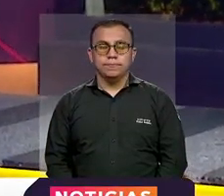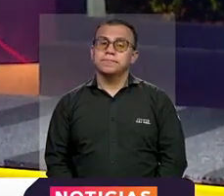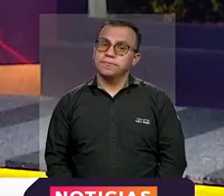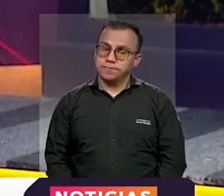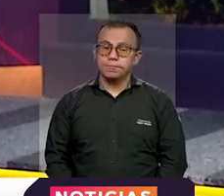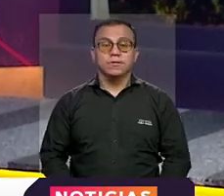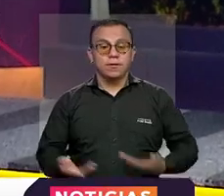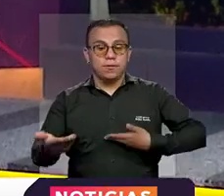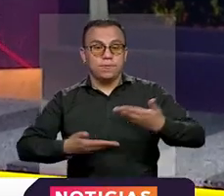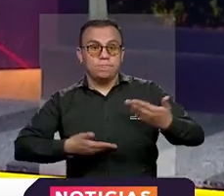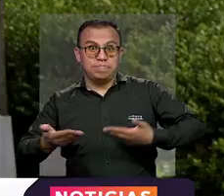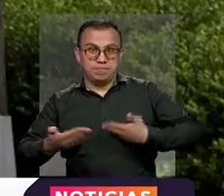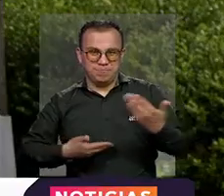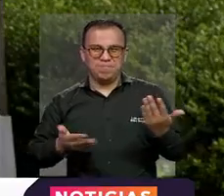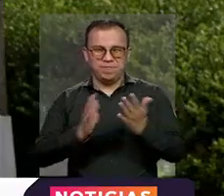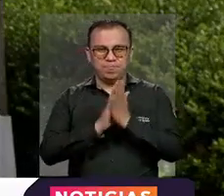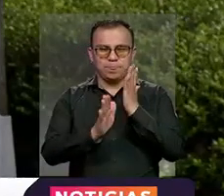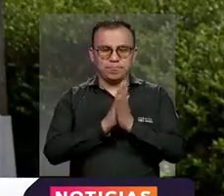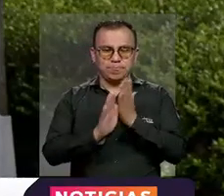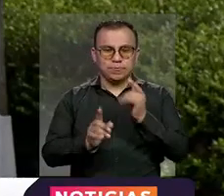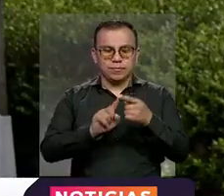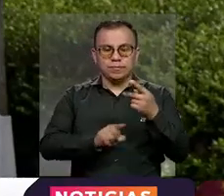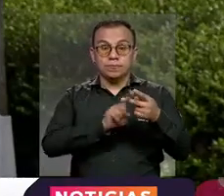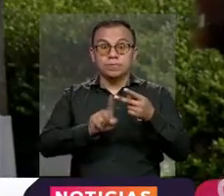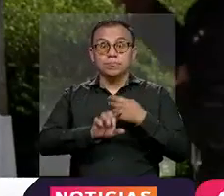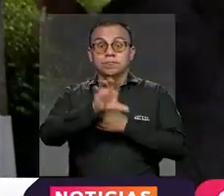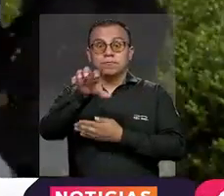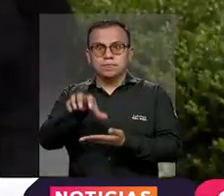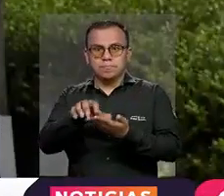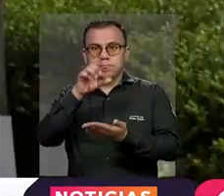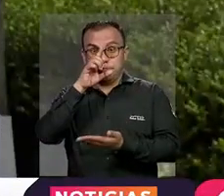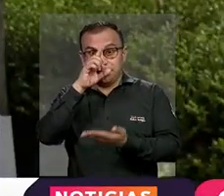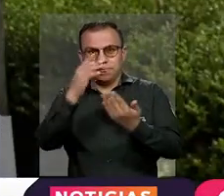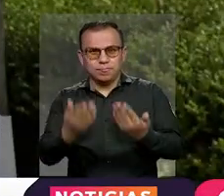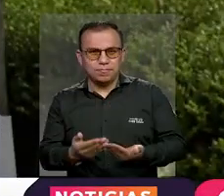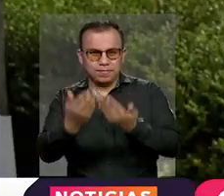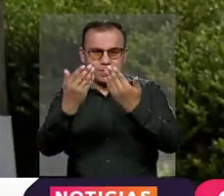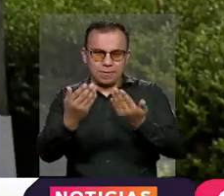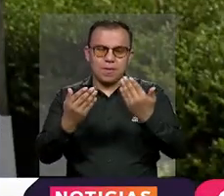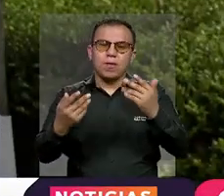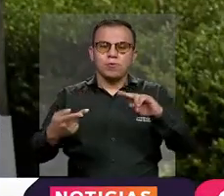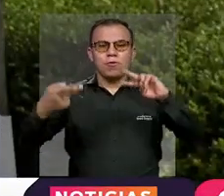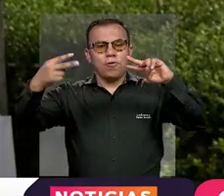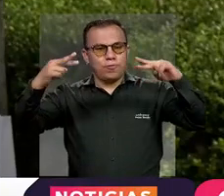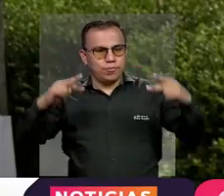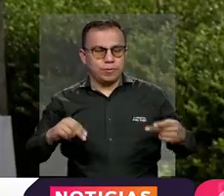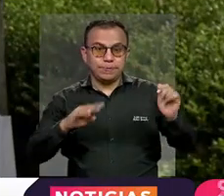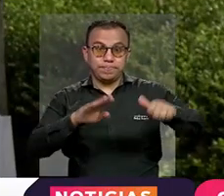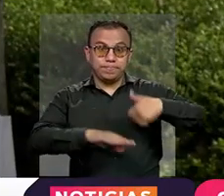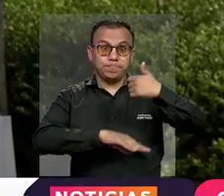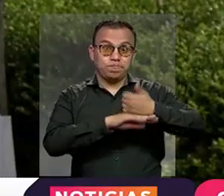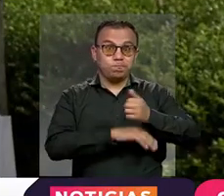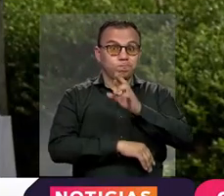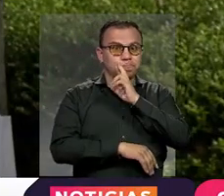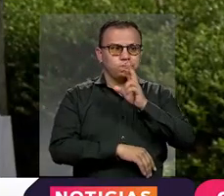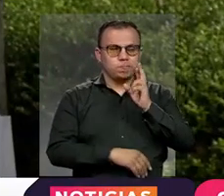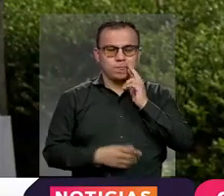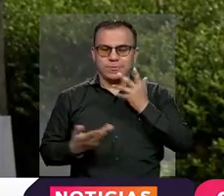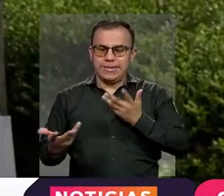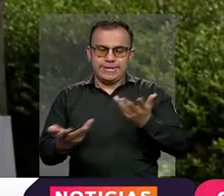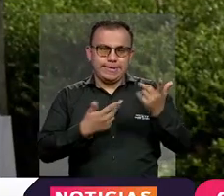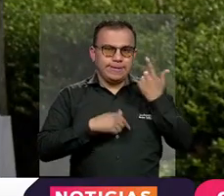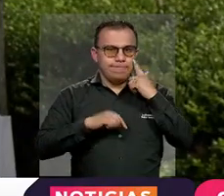Centros comerciales e inmobiliarias son dos de esos sectores que se han visto beneficiados. En contraste, los dueños de restaurantes manifestaron